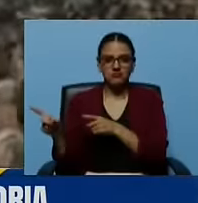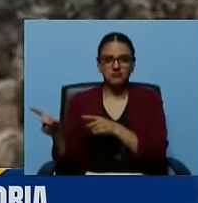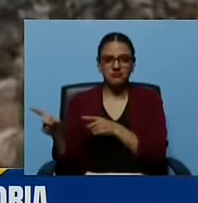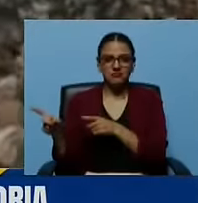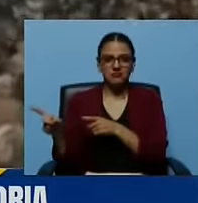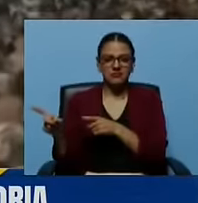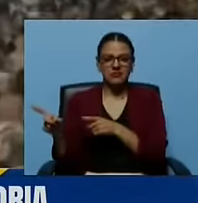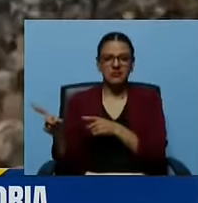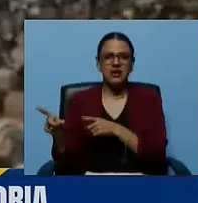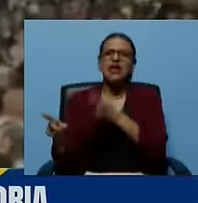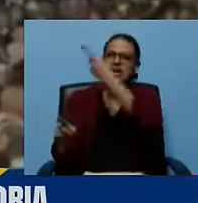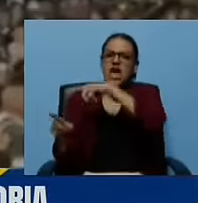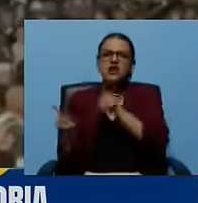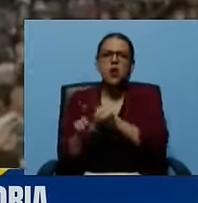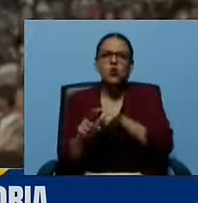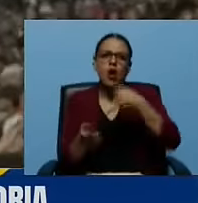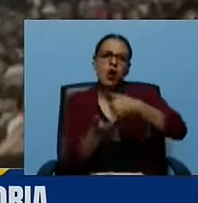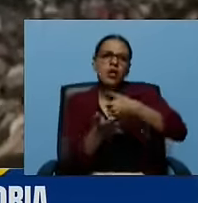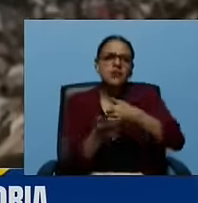Y quedaron espichaditos.